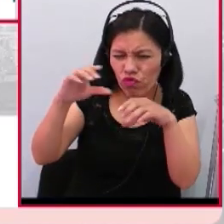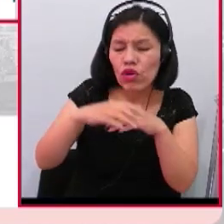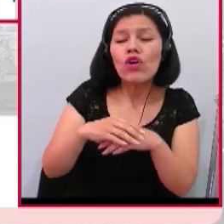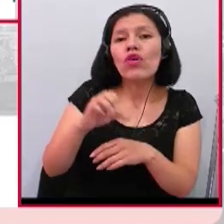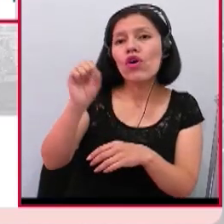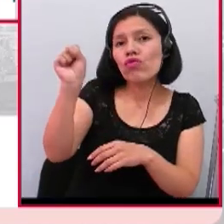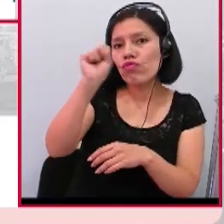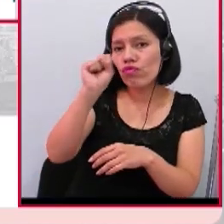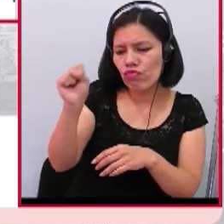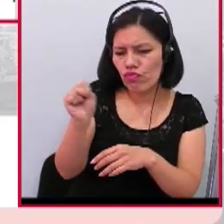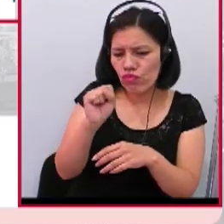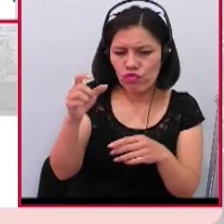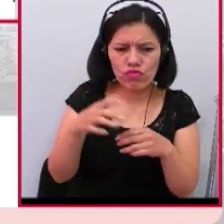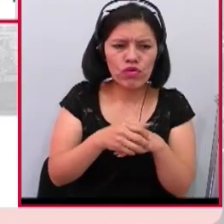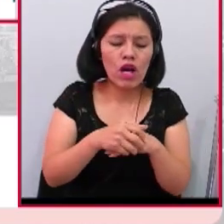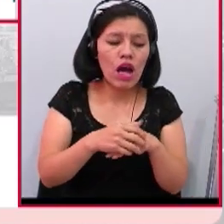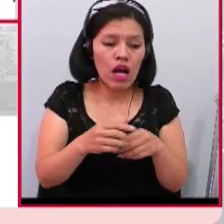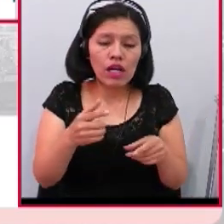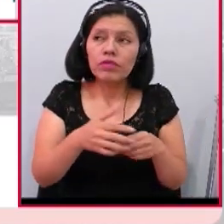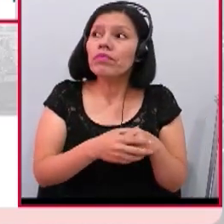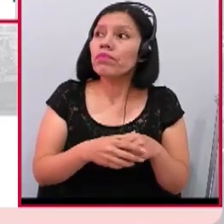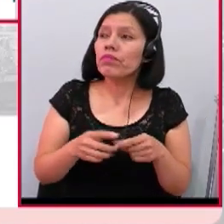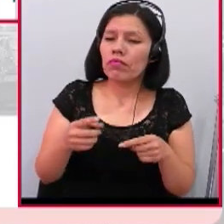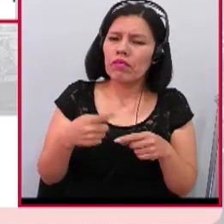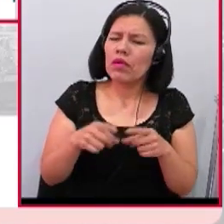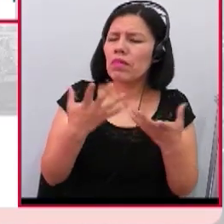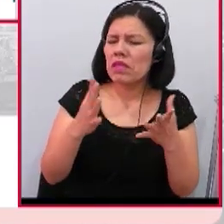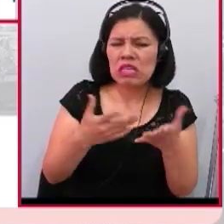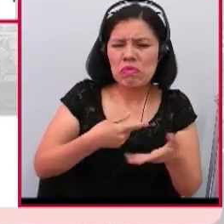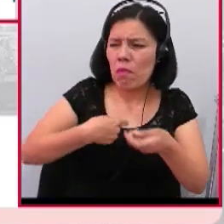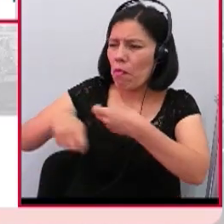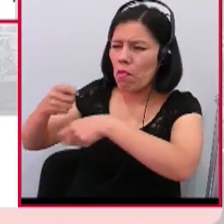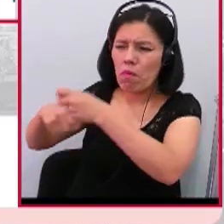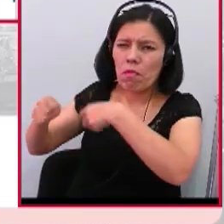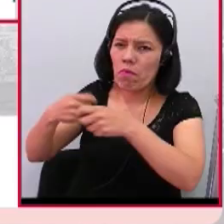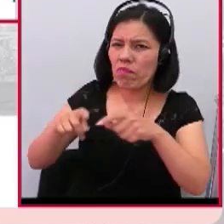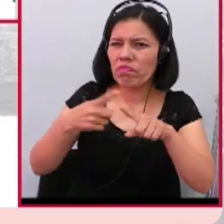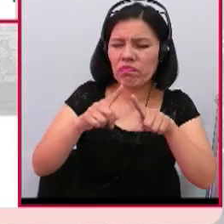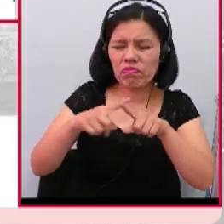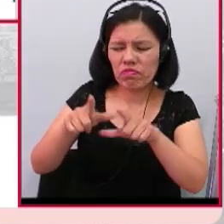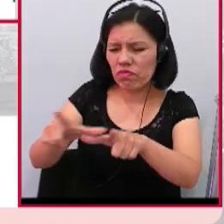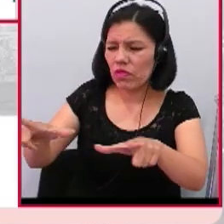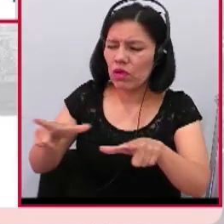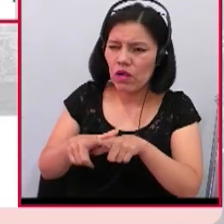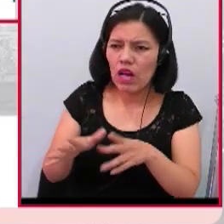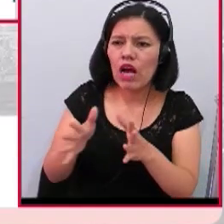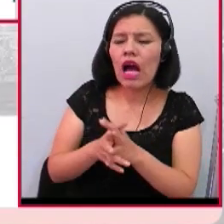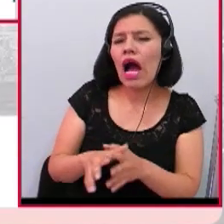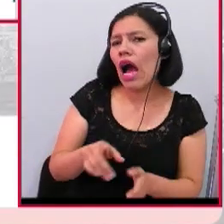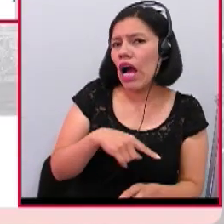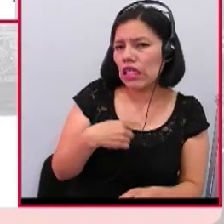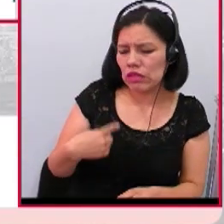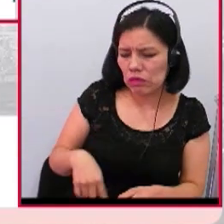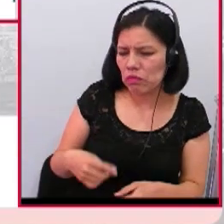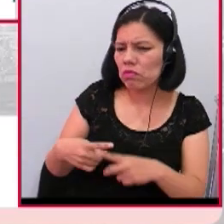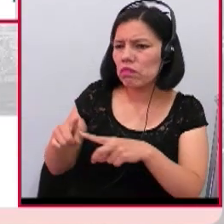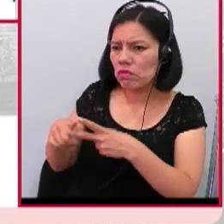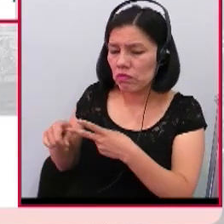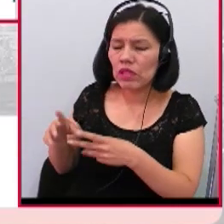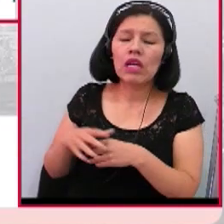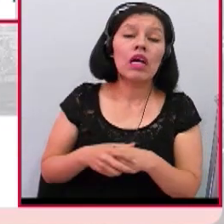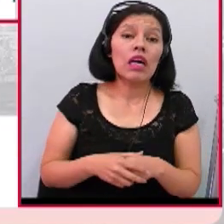¿no? Sobre todo en Chile y China aproximadamente. Y como saben, la mayoría de fundiciones del mundo están centradas en